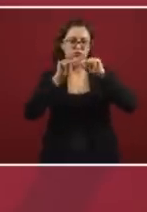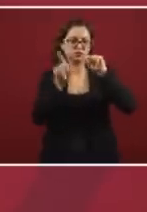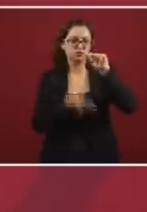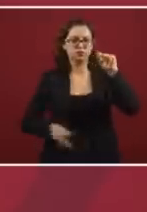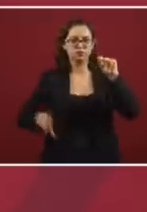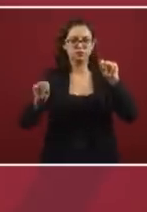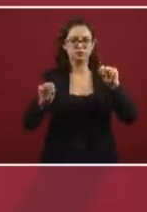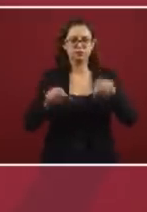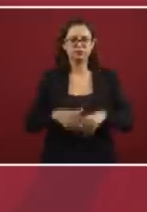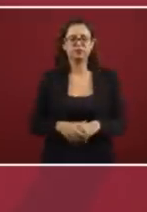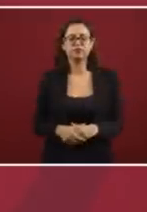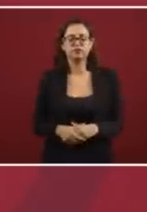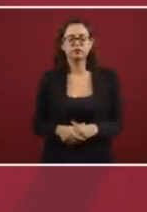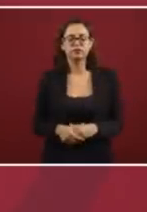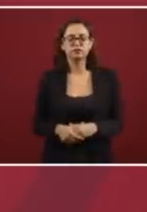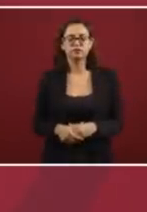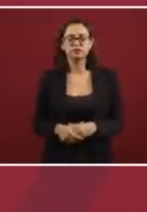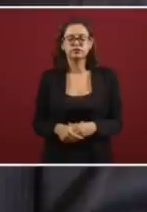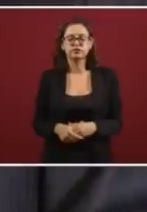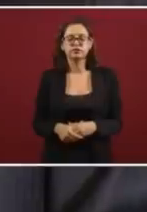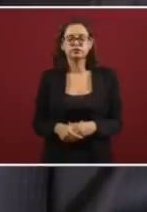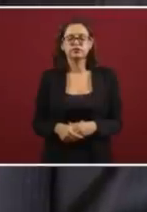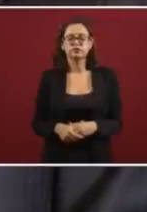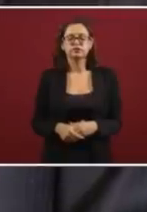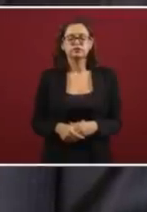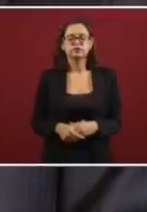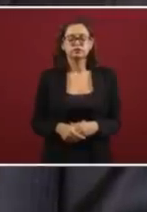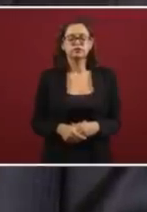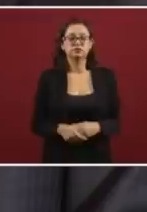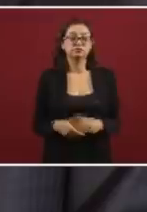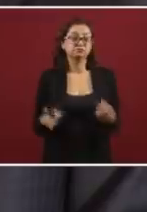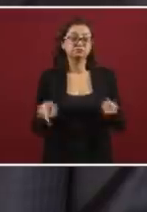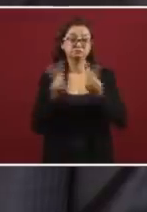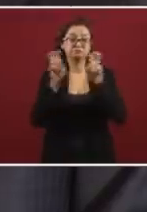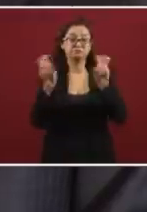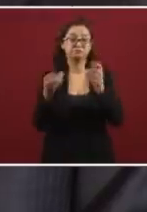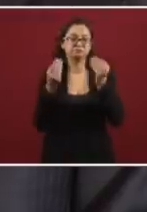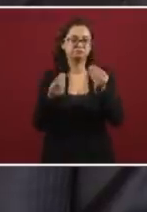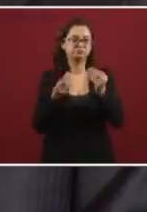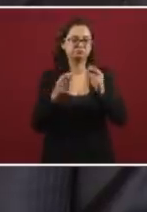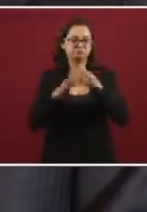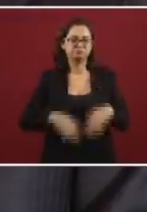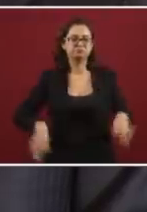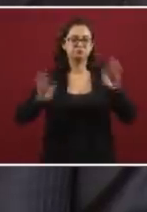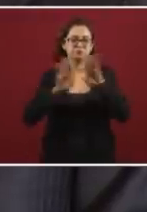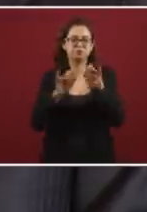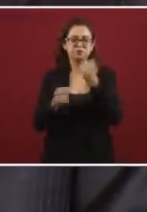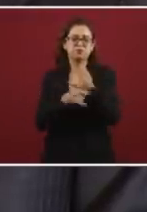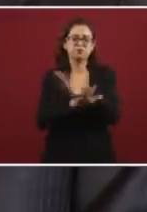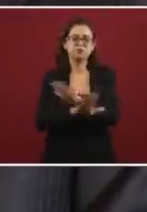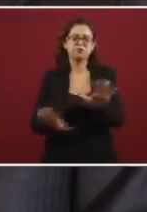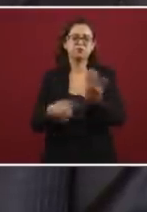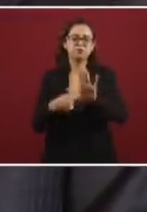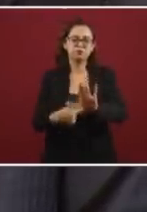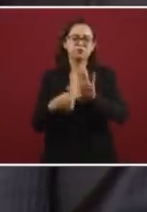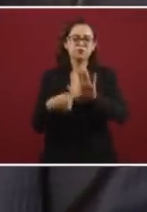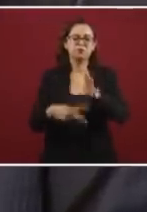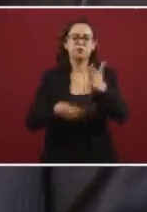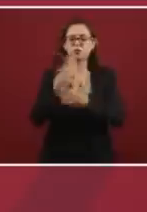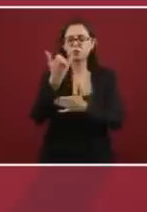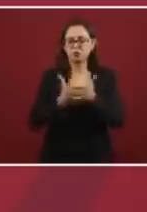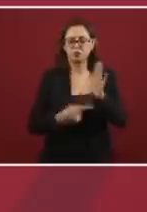es algo muy importante el dar a conocer este proyecto